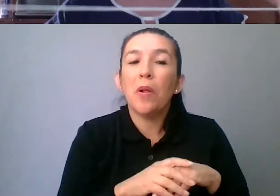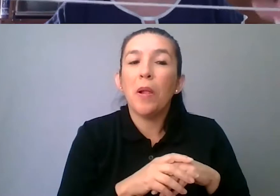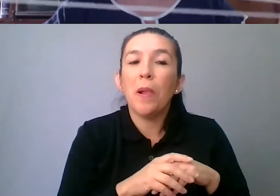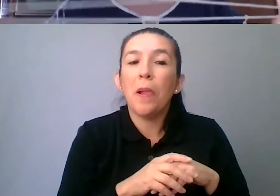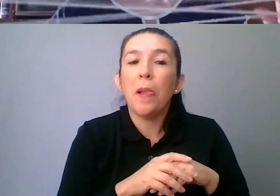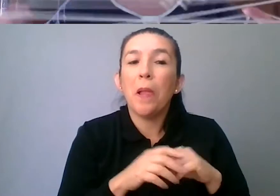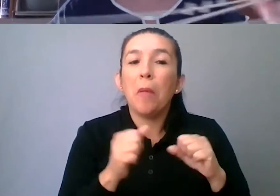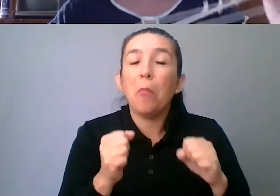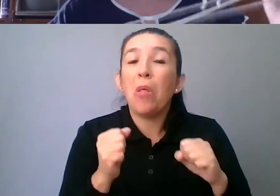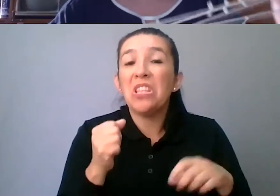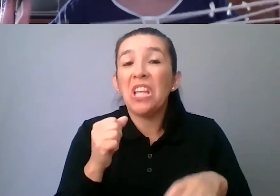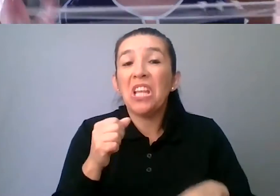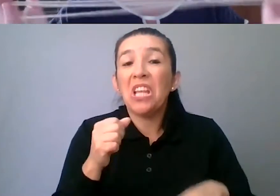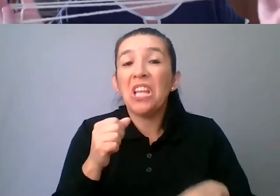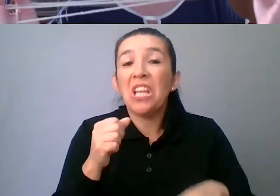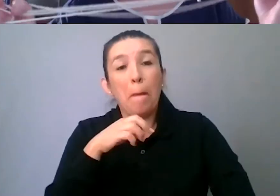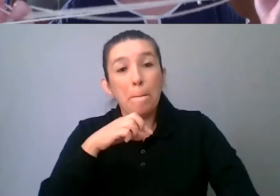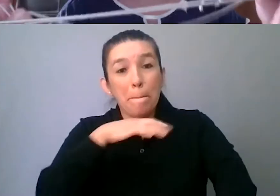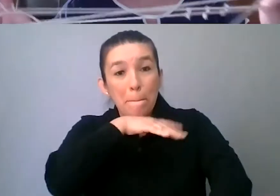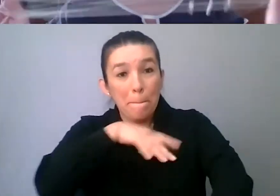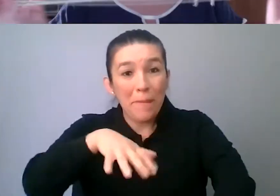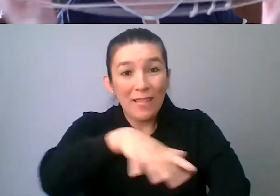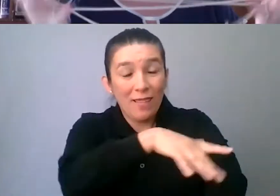del Pacífico Sur,